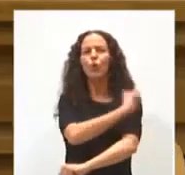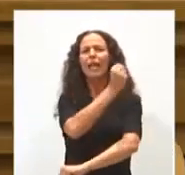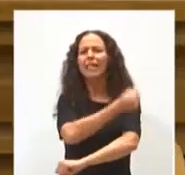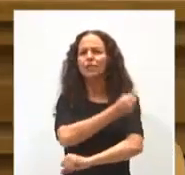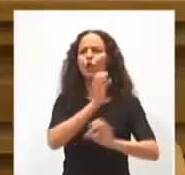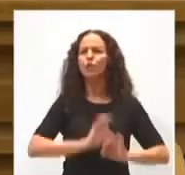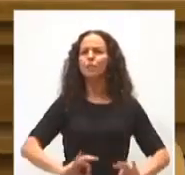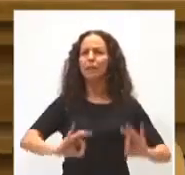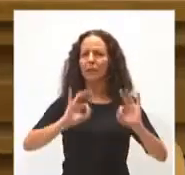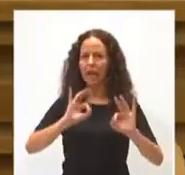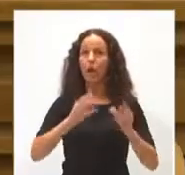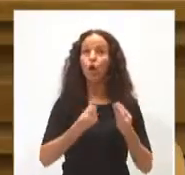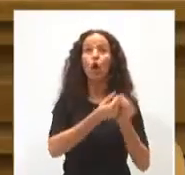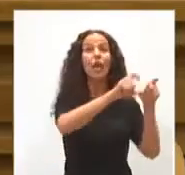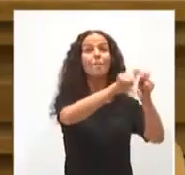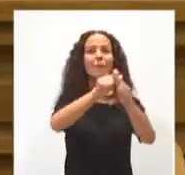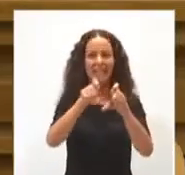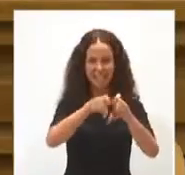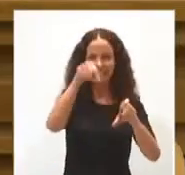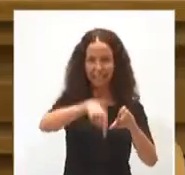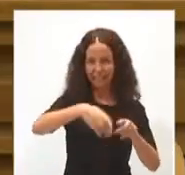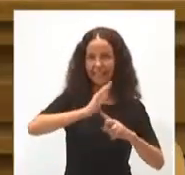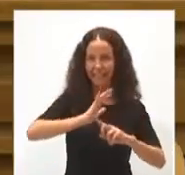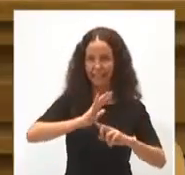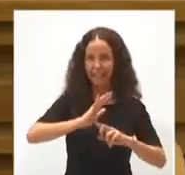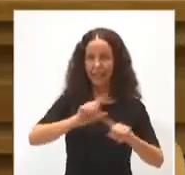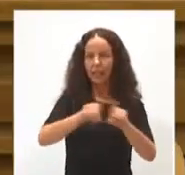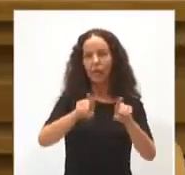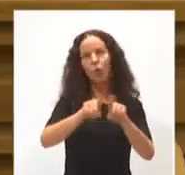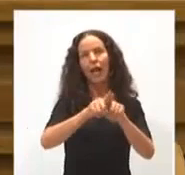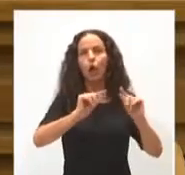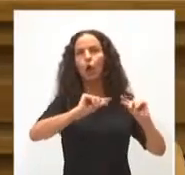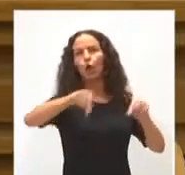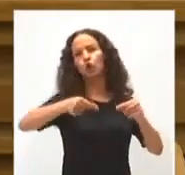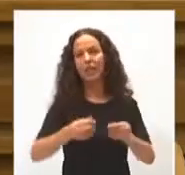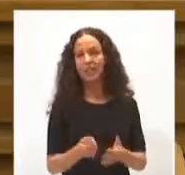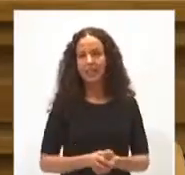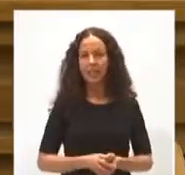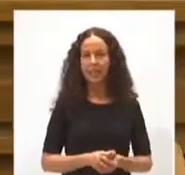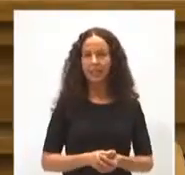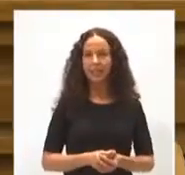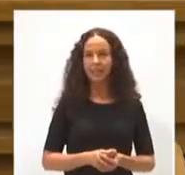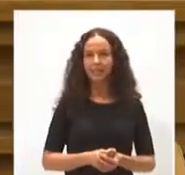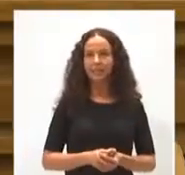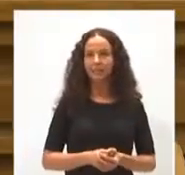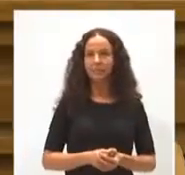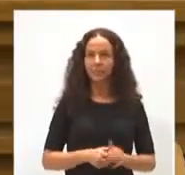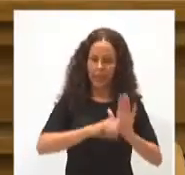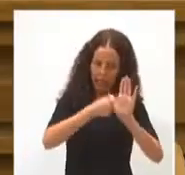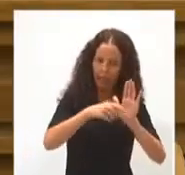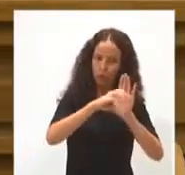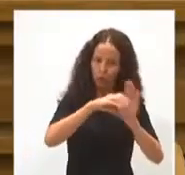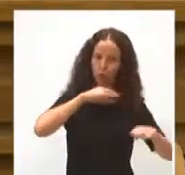con las empresas de la comunidad autónoma a modo de contratistas para siempre cumpliendo la ley la constitución